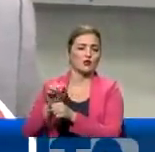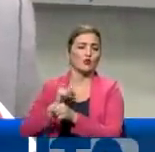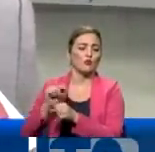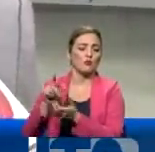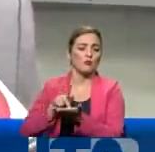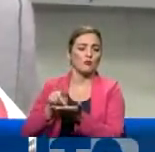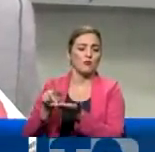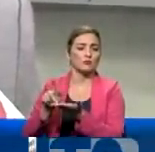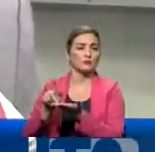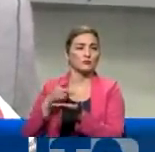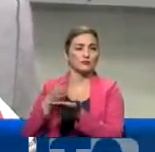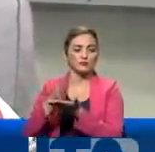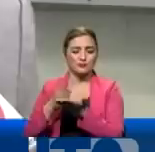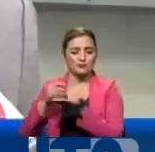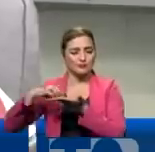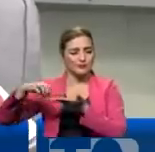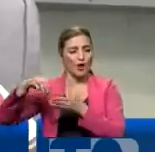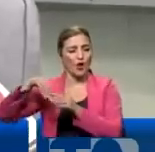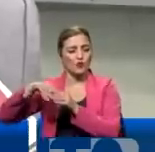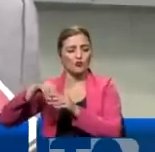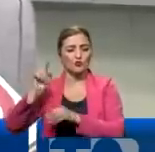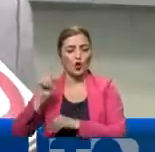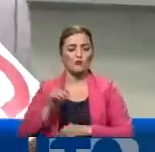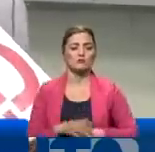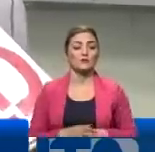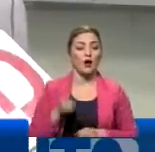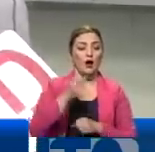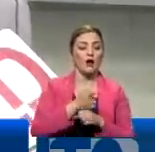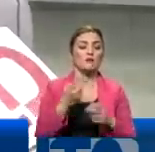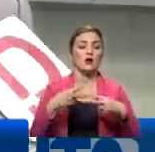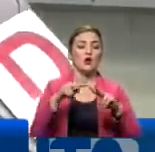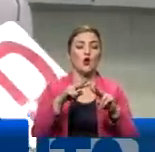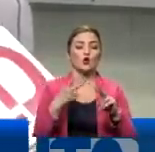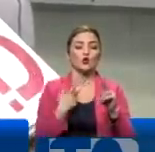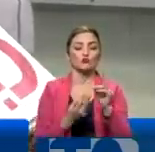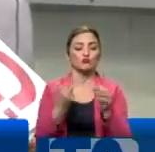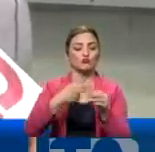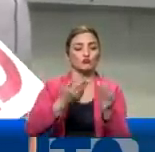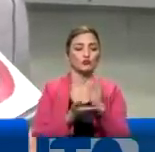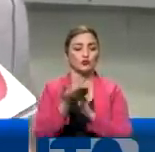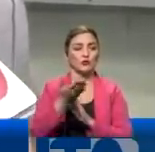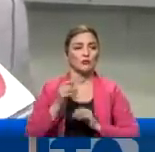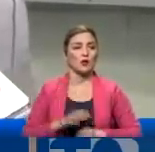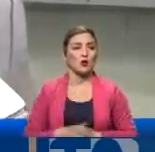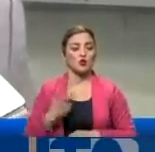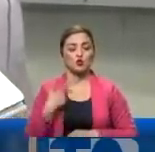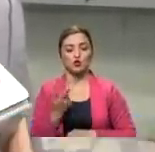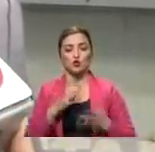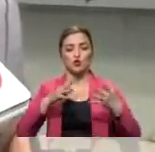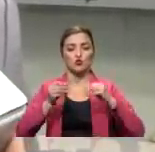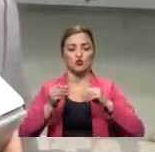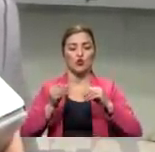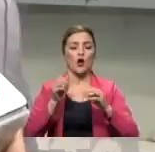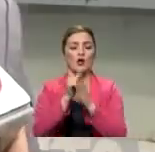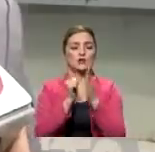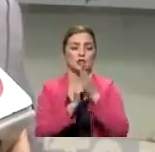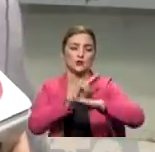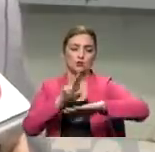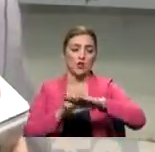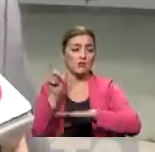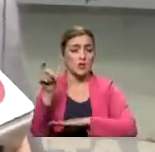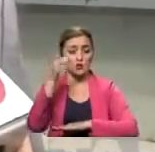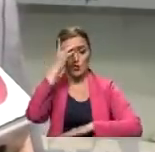nosotros tenemos un instrumento legal que es la resolución 77 emitido por la Agencia Nacional de Tránsito y vamos a hacer uso de este instrumento que nos